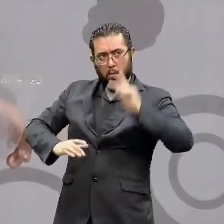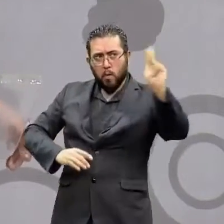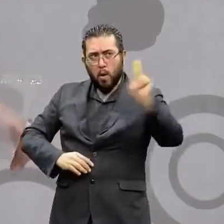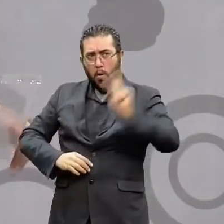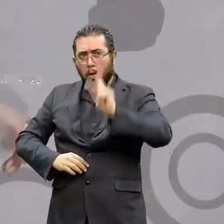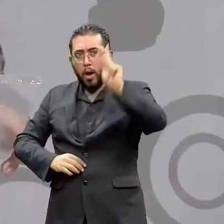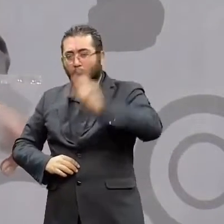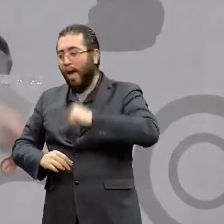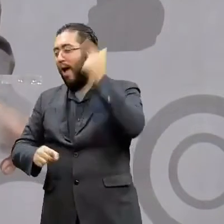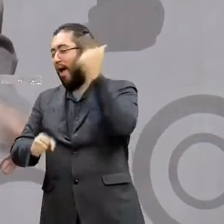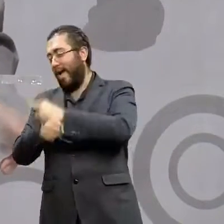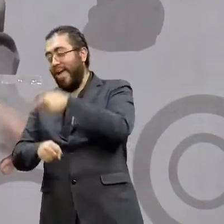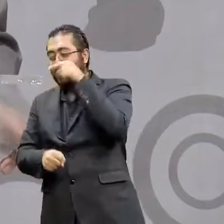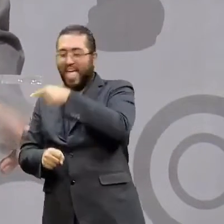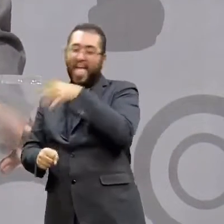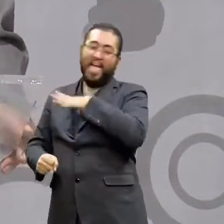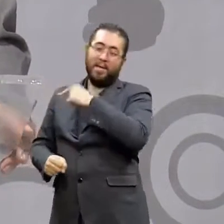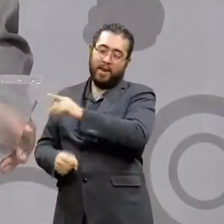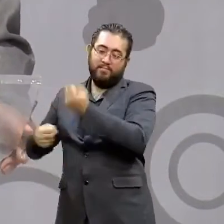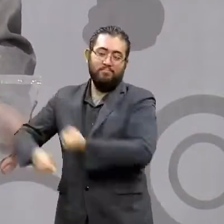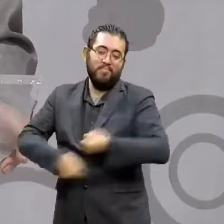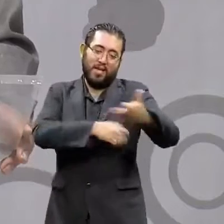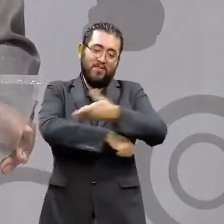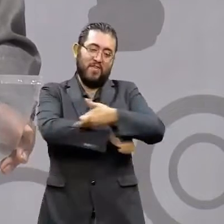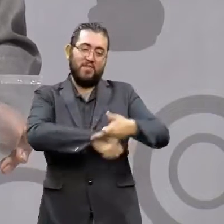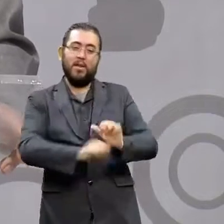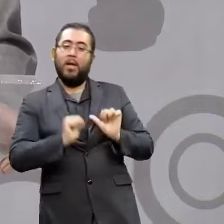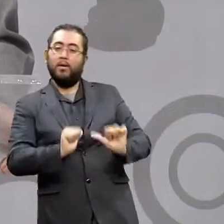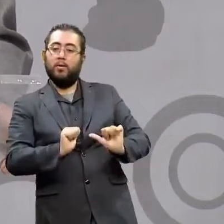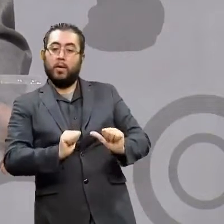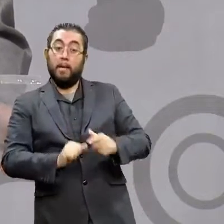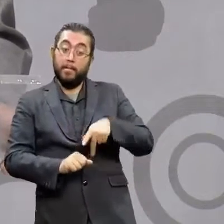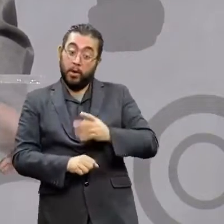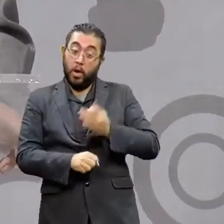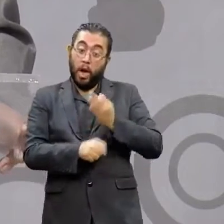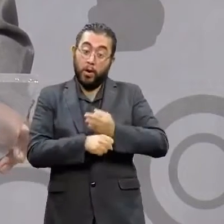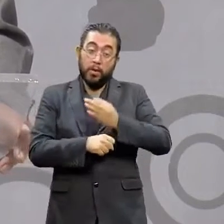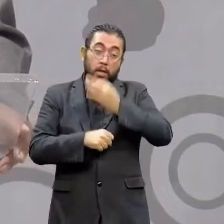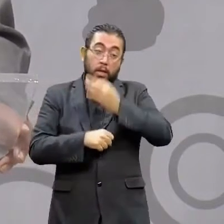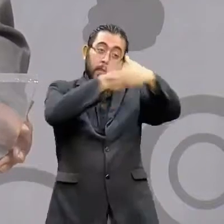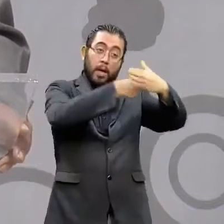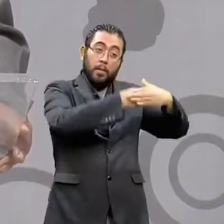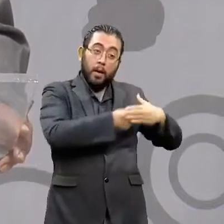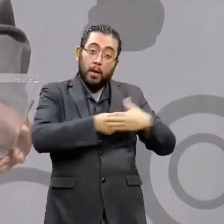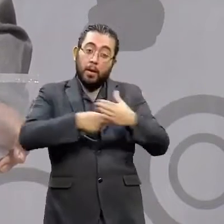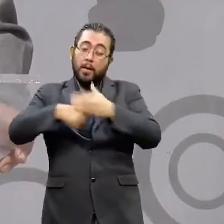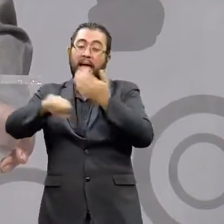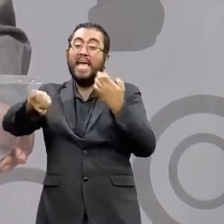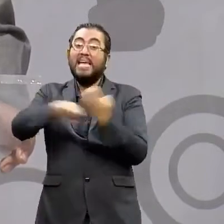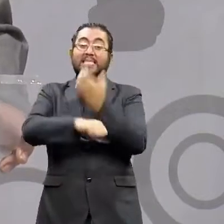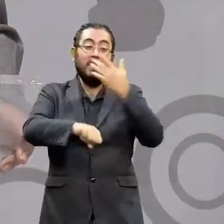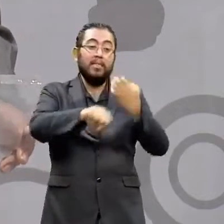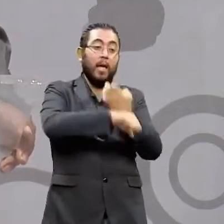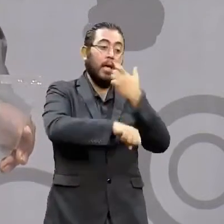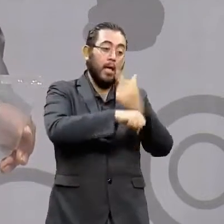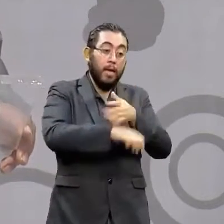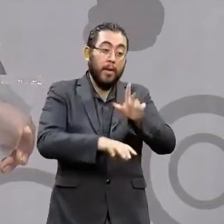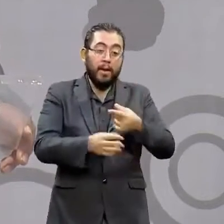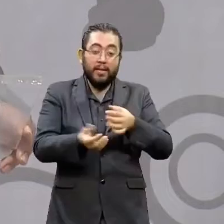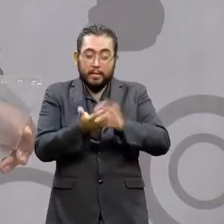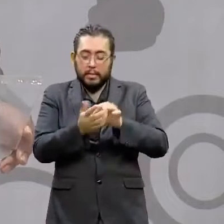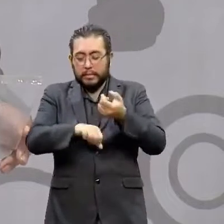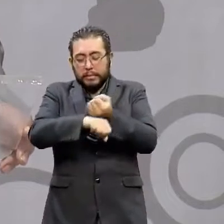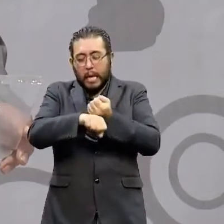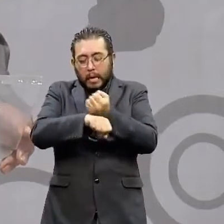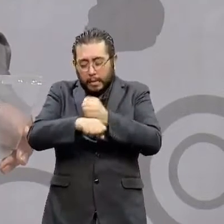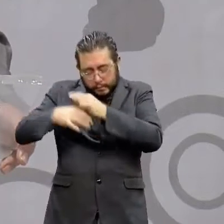identificados y para eso estamos haciendo una campaña en cada una de las entidades de la república para la toma de muestras y